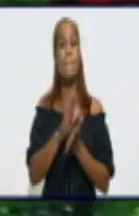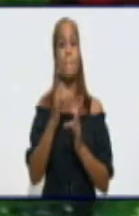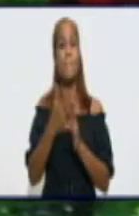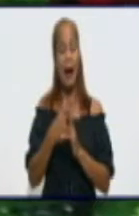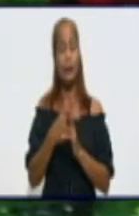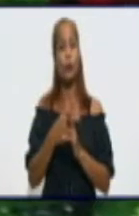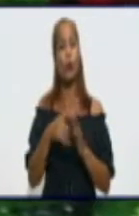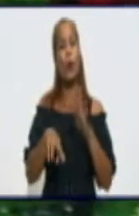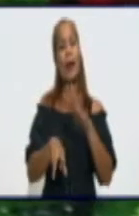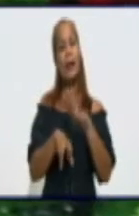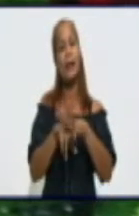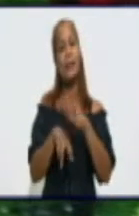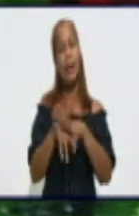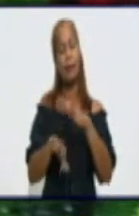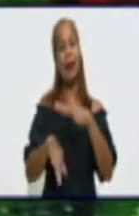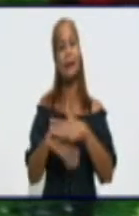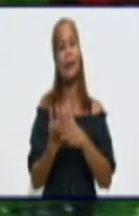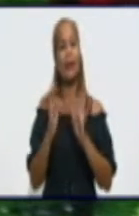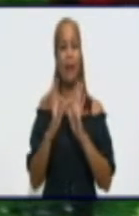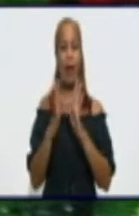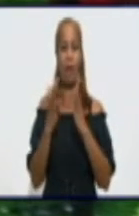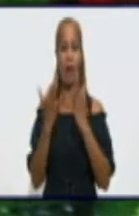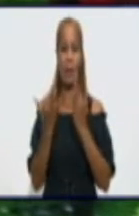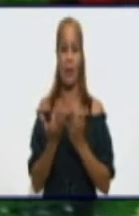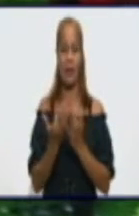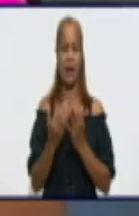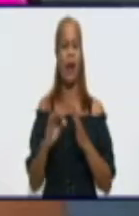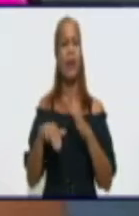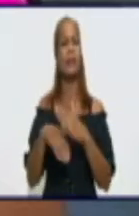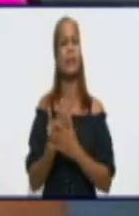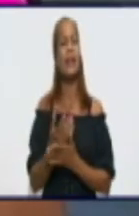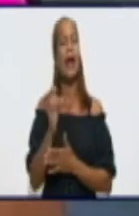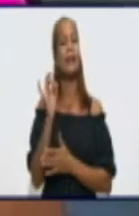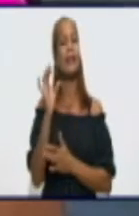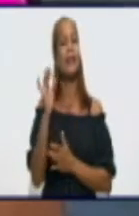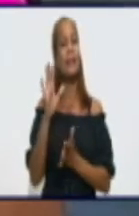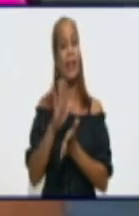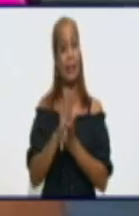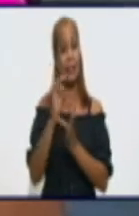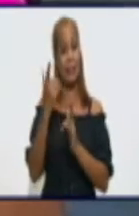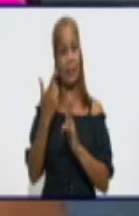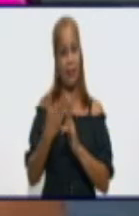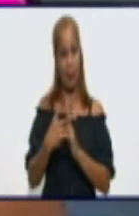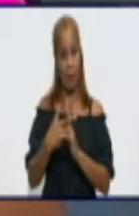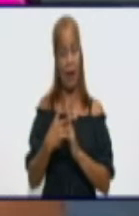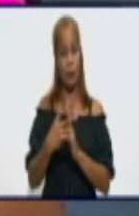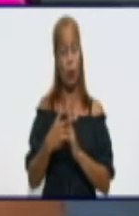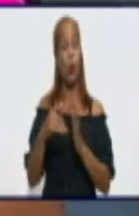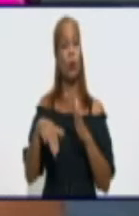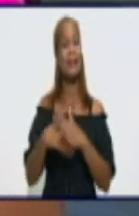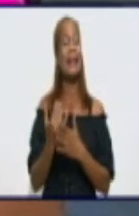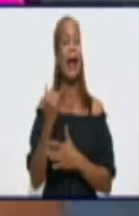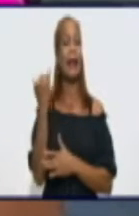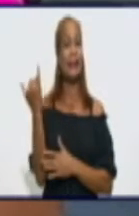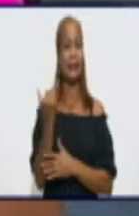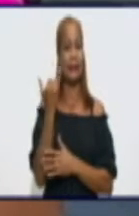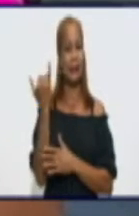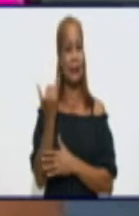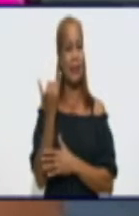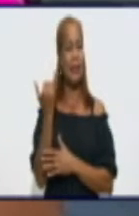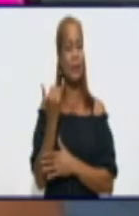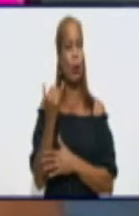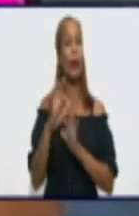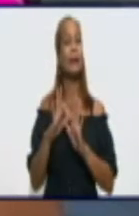Familia. ¿Qué día es este? El día 15 de mayo lo dedicamos al Día Internacional de la